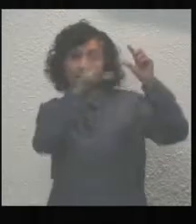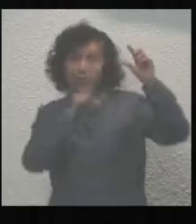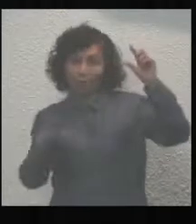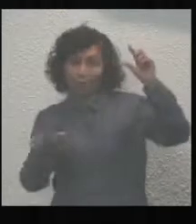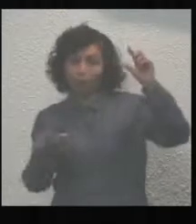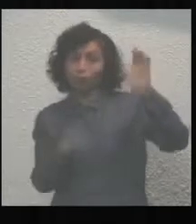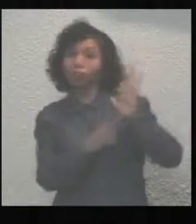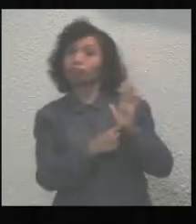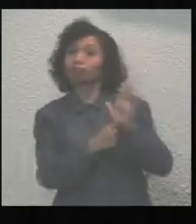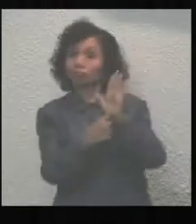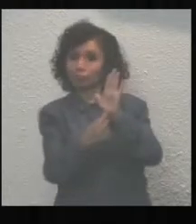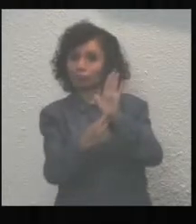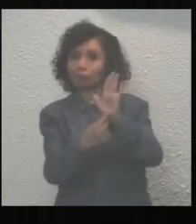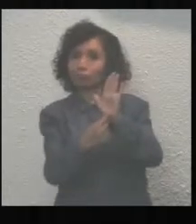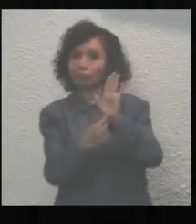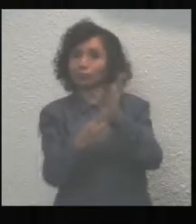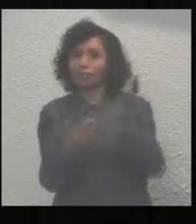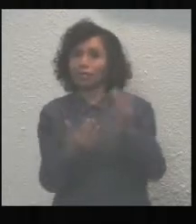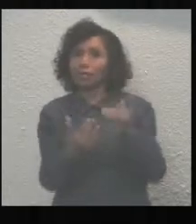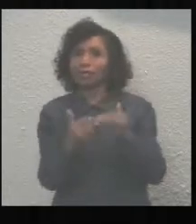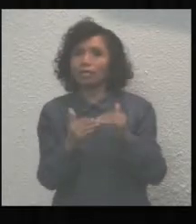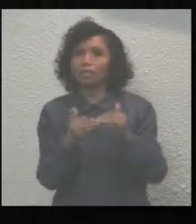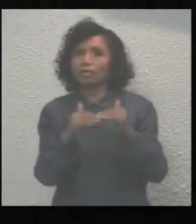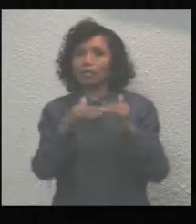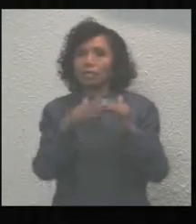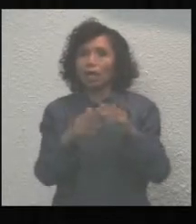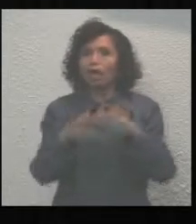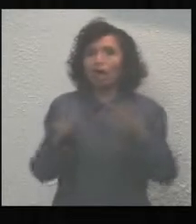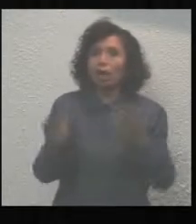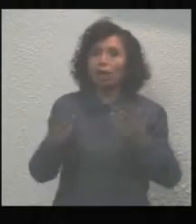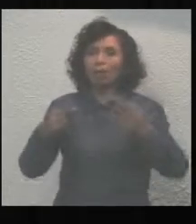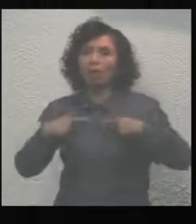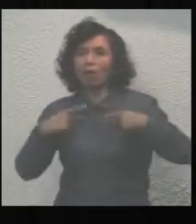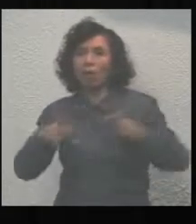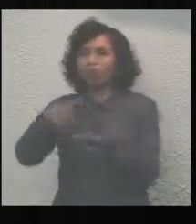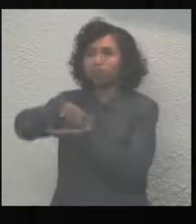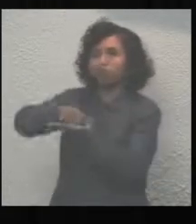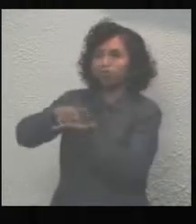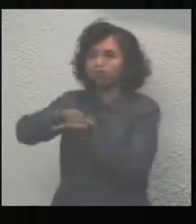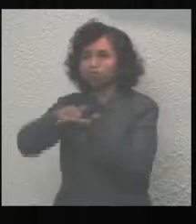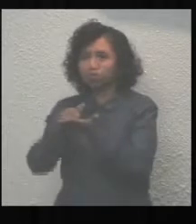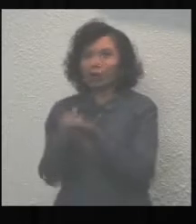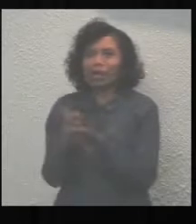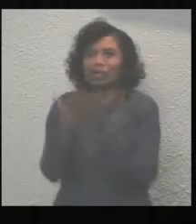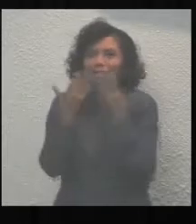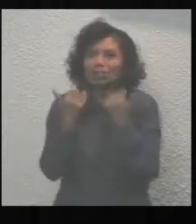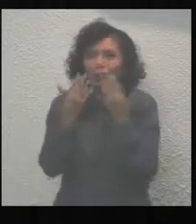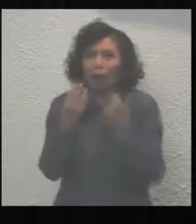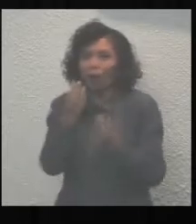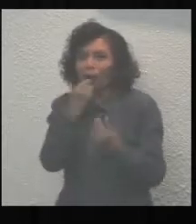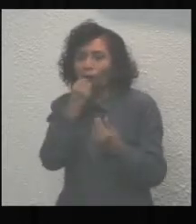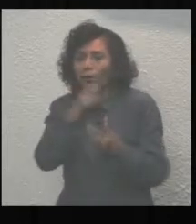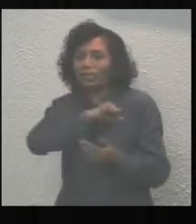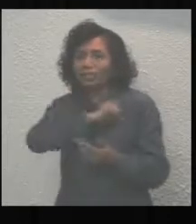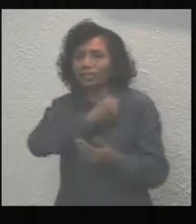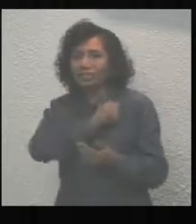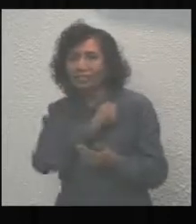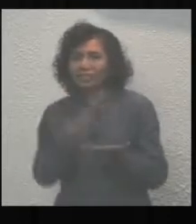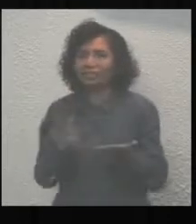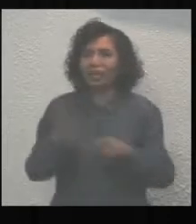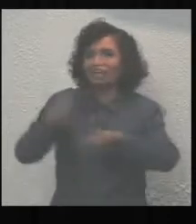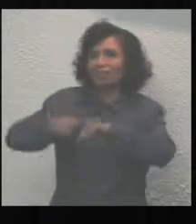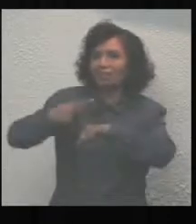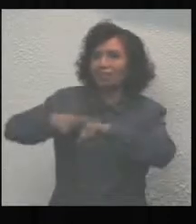muestran por ejemplo con muy altos índices de obesidad de carencias alimentarias de enfermedades asociadas